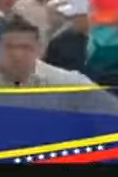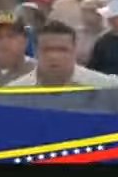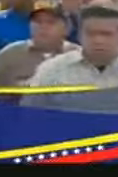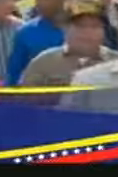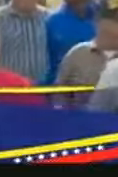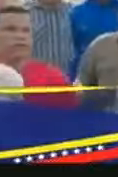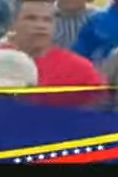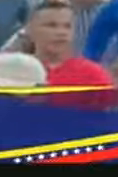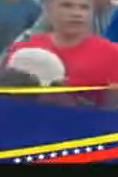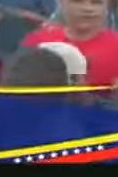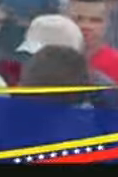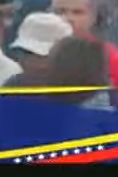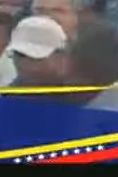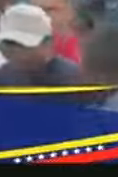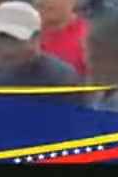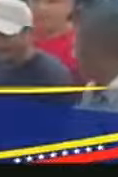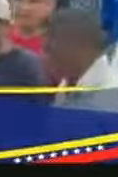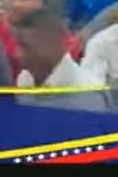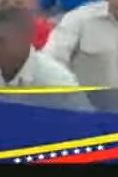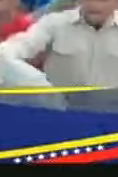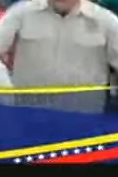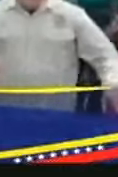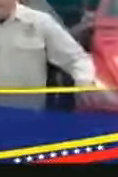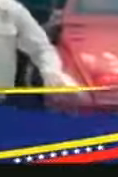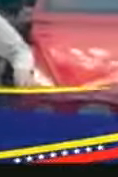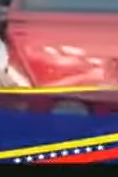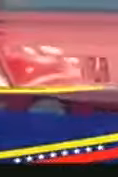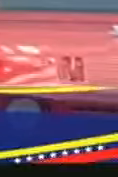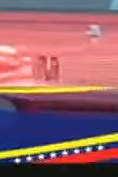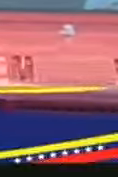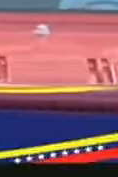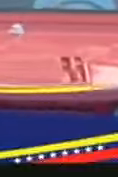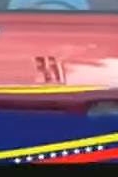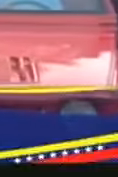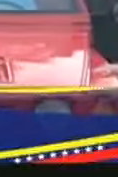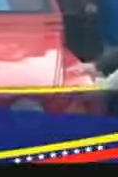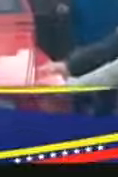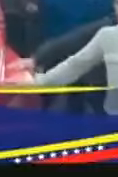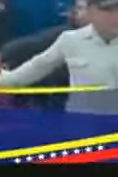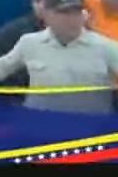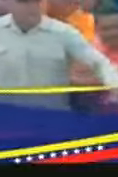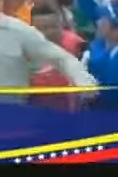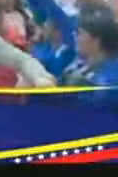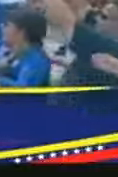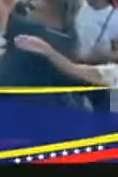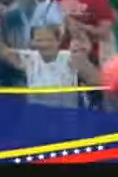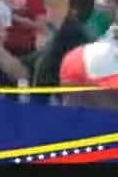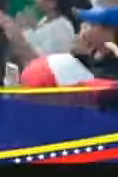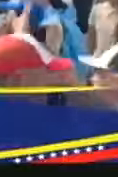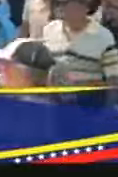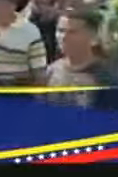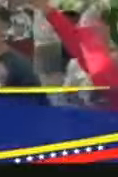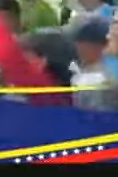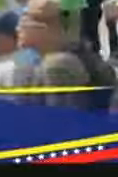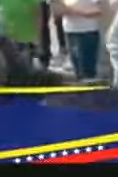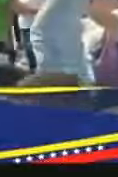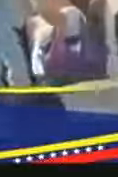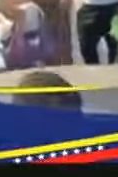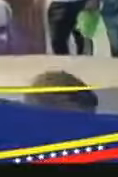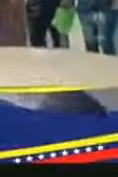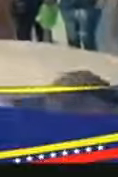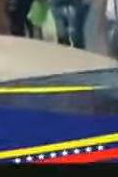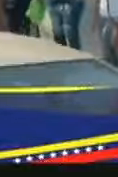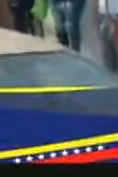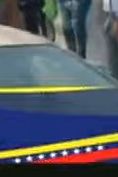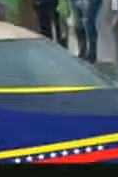para compartir, para escuchar las problemáticas de la población y sobre todo darle seguimiento a las políticas